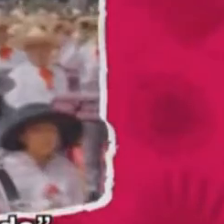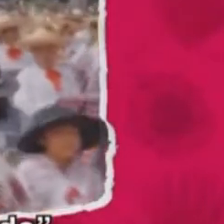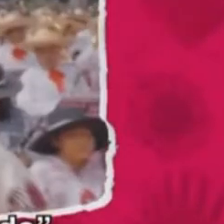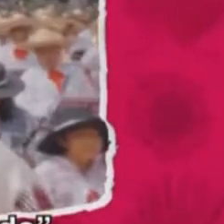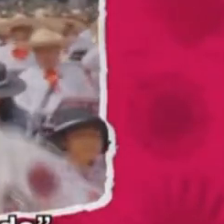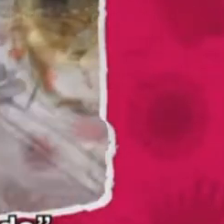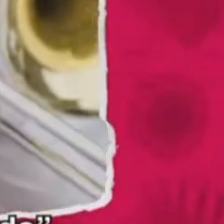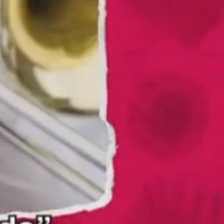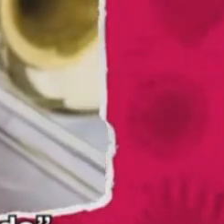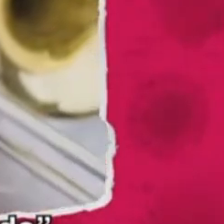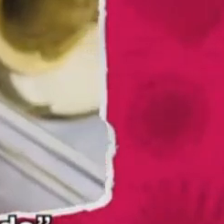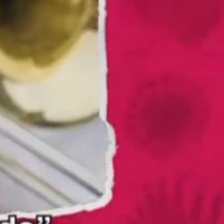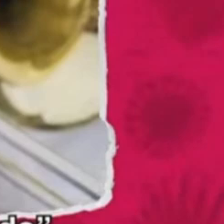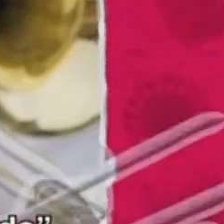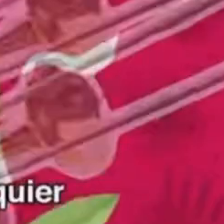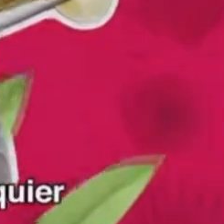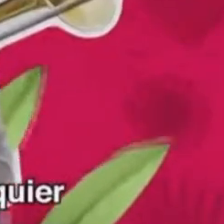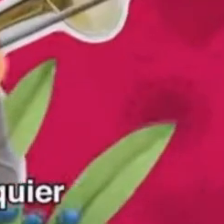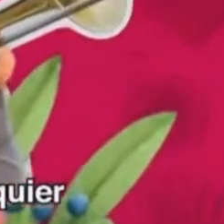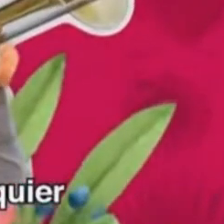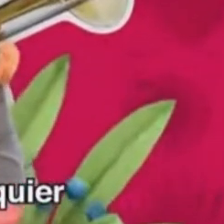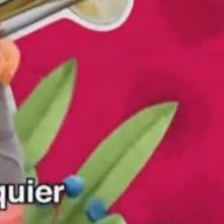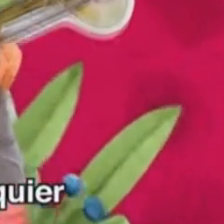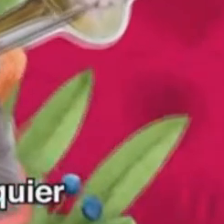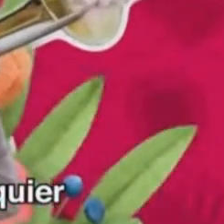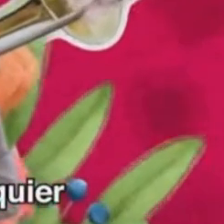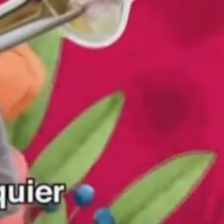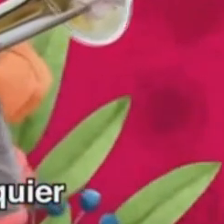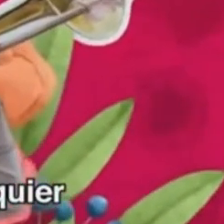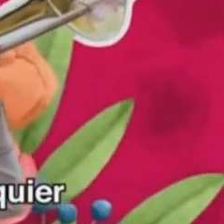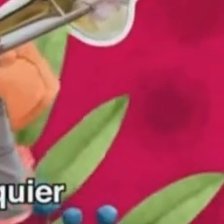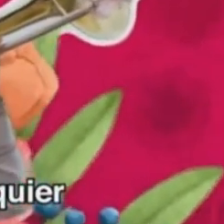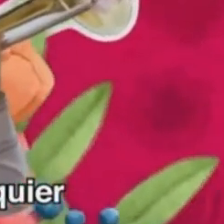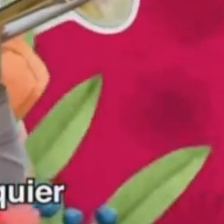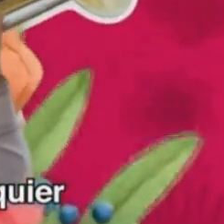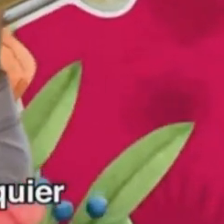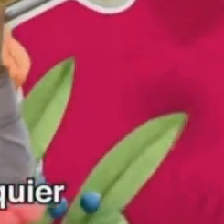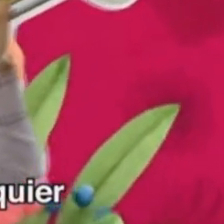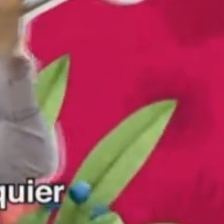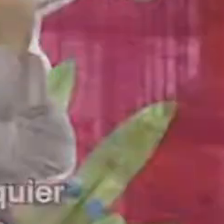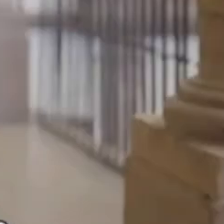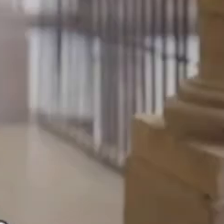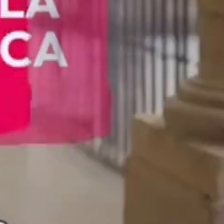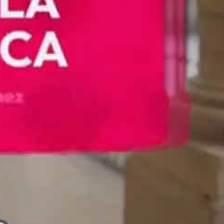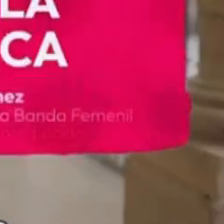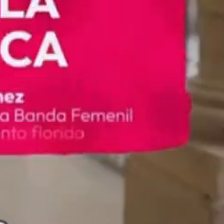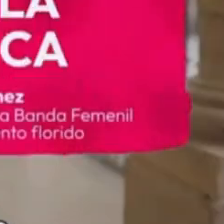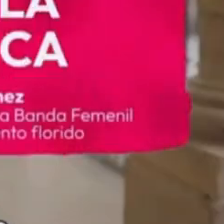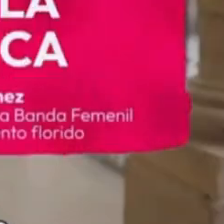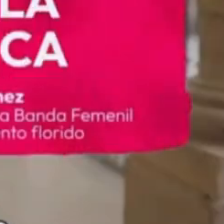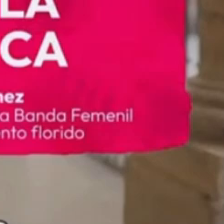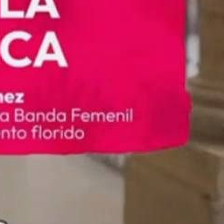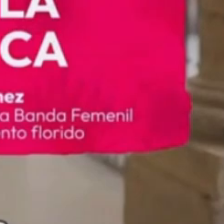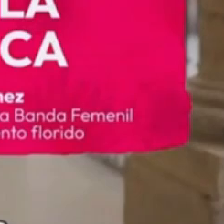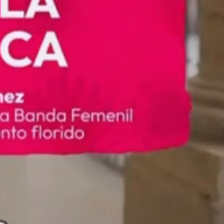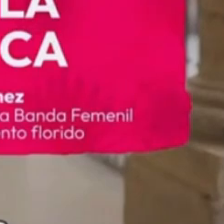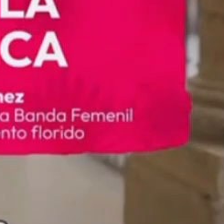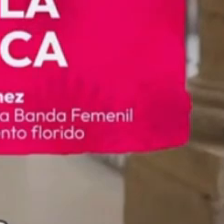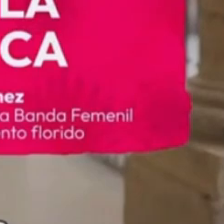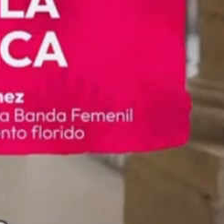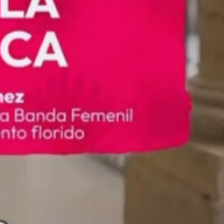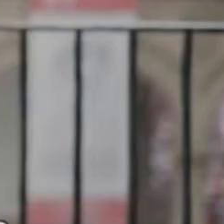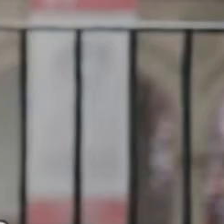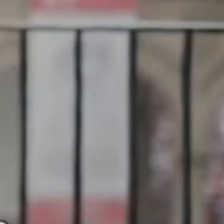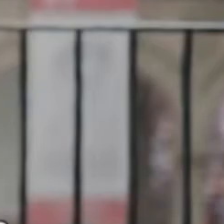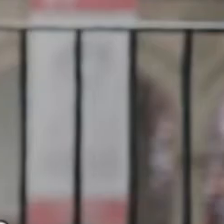nombre, pues Mujeres del Viento Florido. Nosotras somos que llevamos a cualquier espacio los sonidos floridos. Transmito mi sentir con la